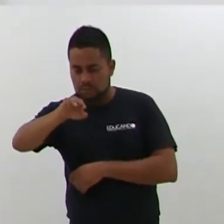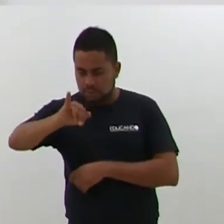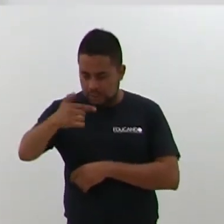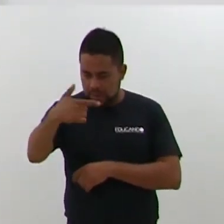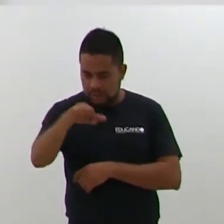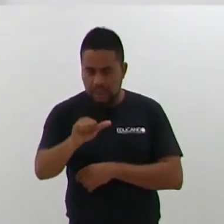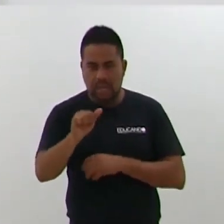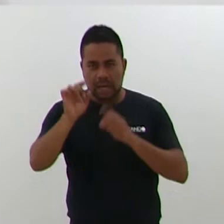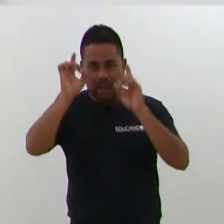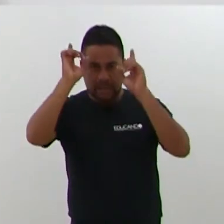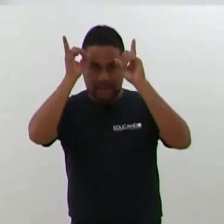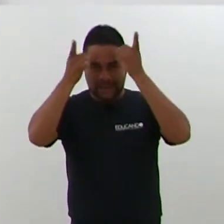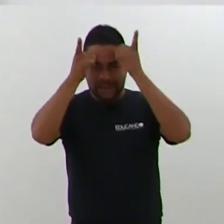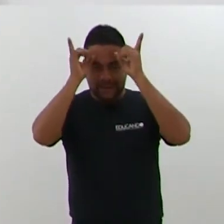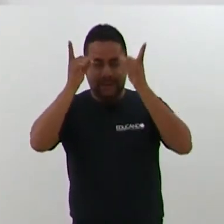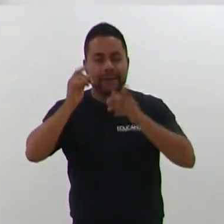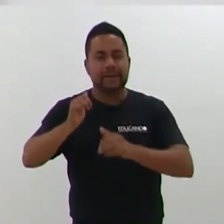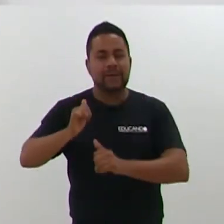hormiga.